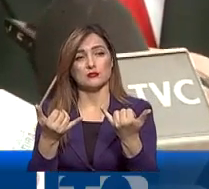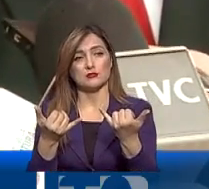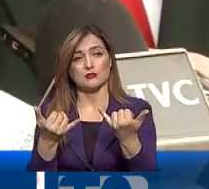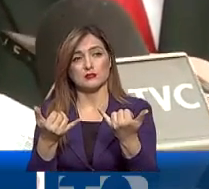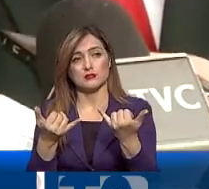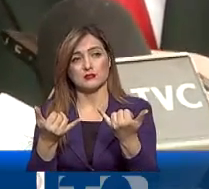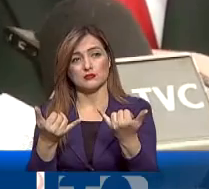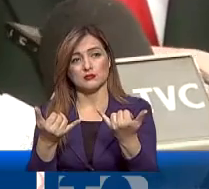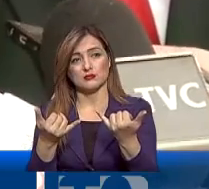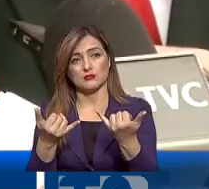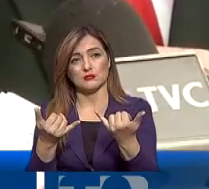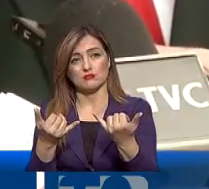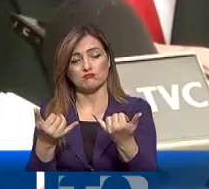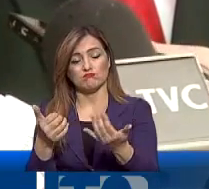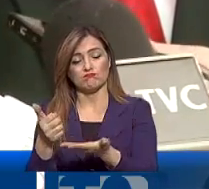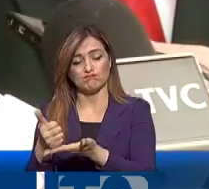nos están abriendo las puertas.